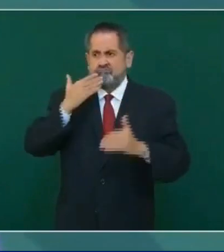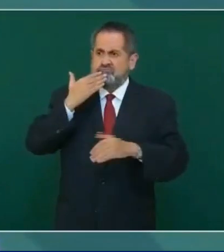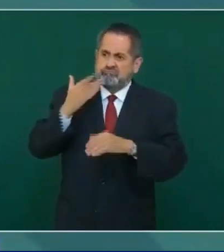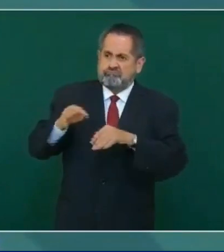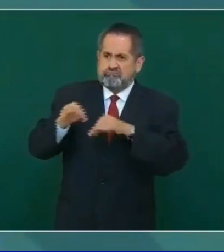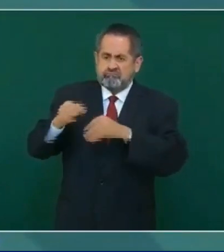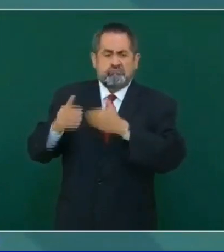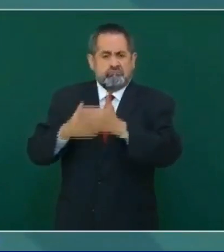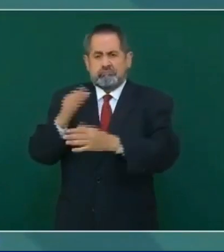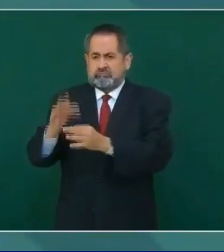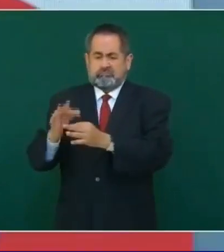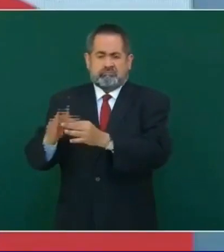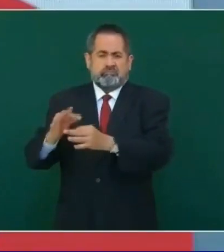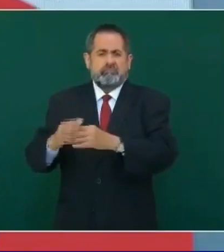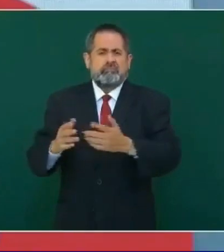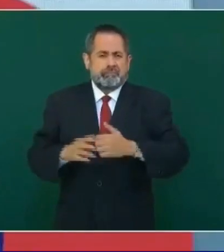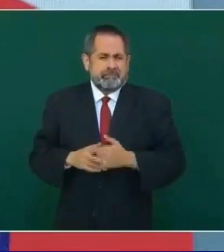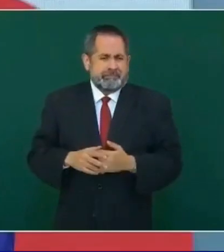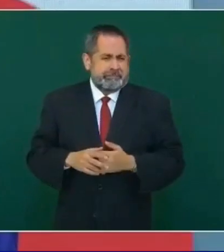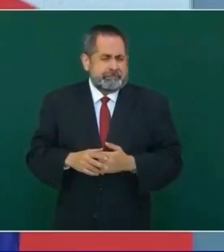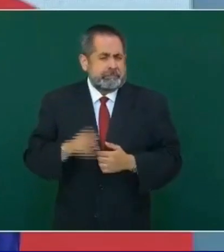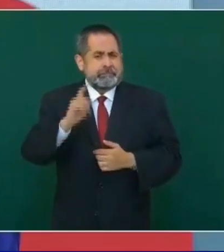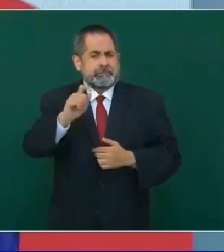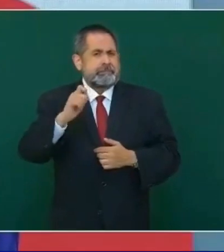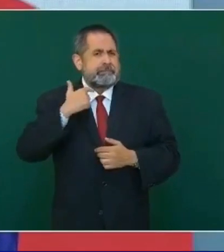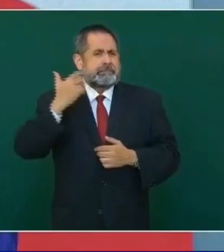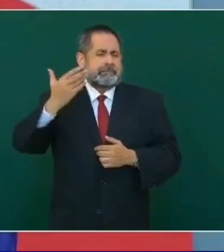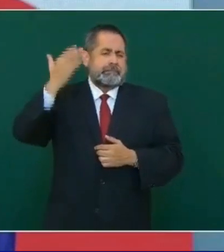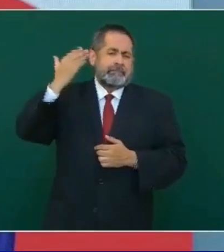circunstancias. ¿Qué hacían antes